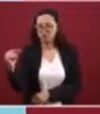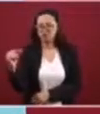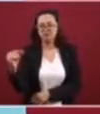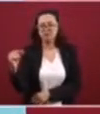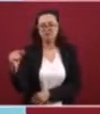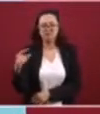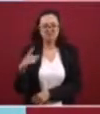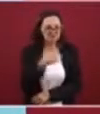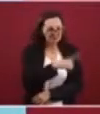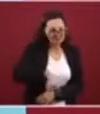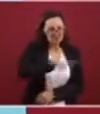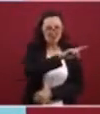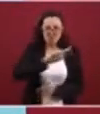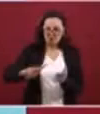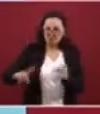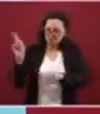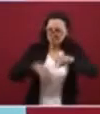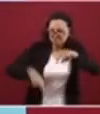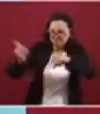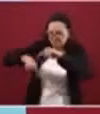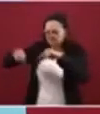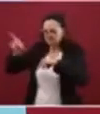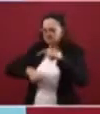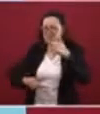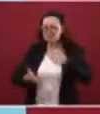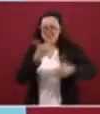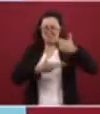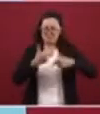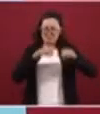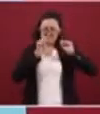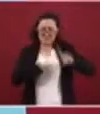sea muy difícil de revertir.